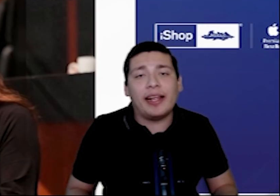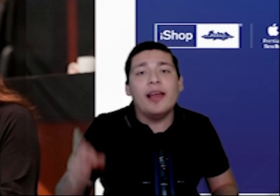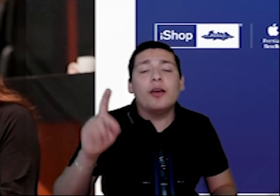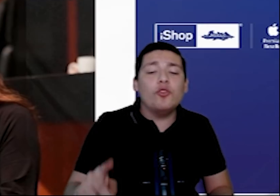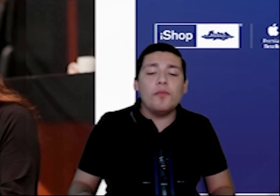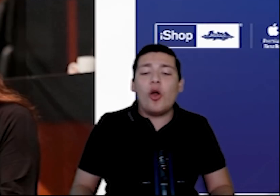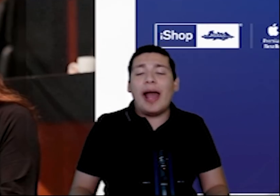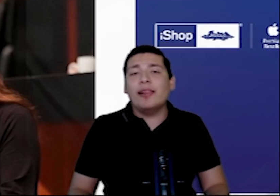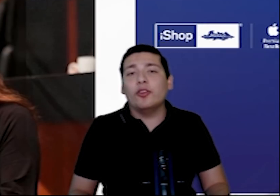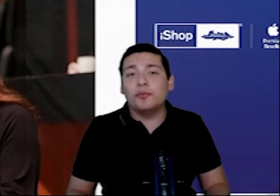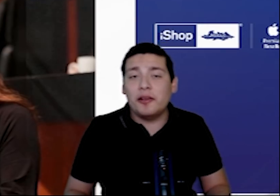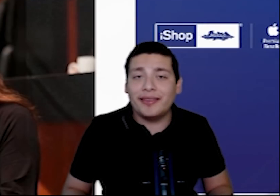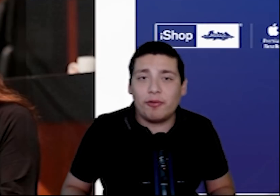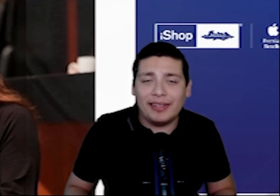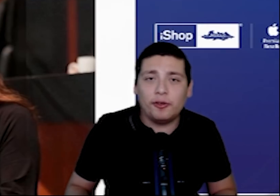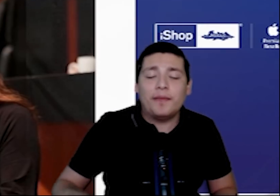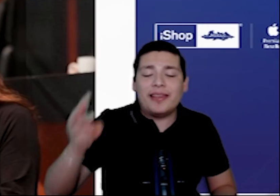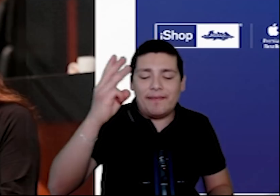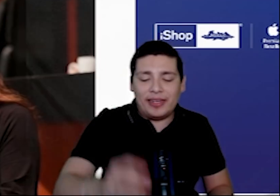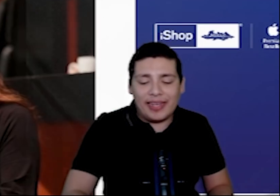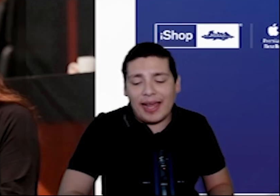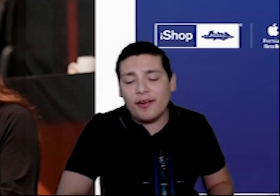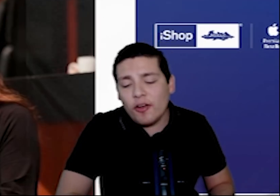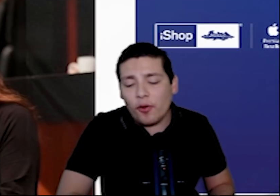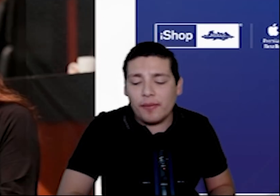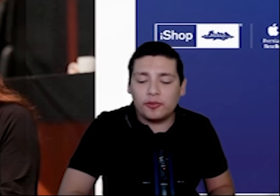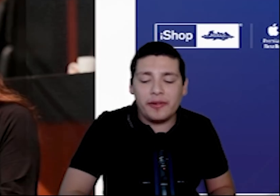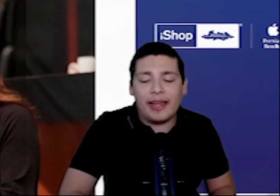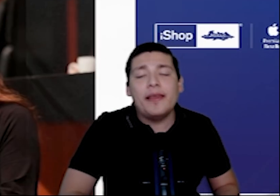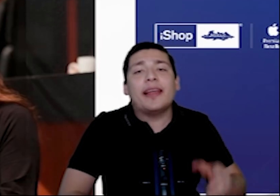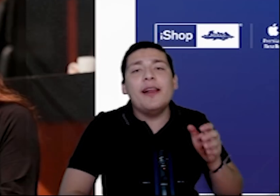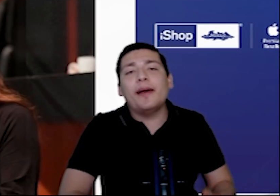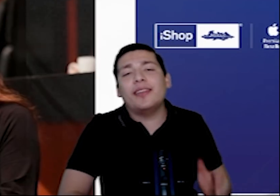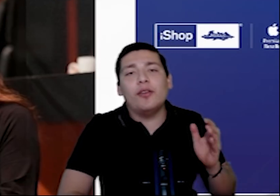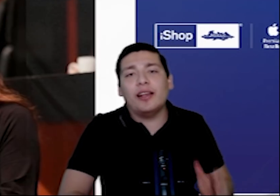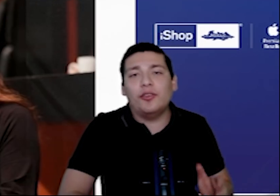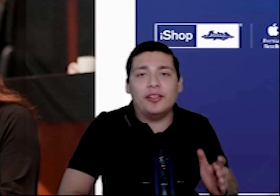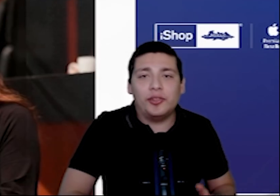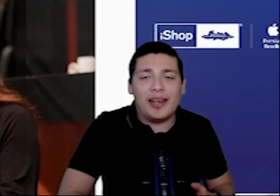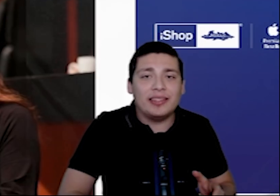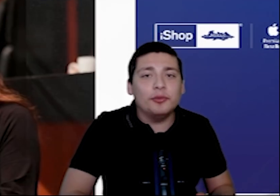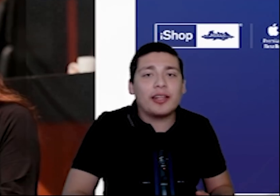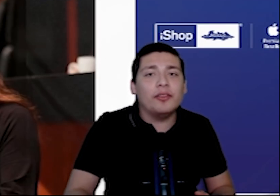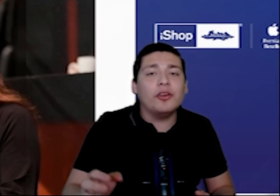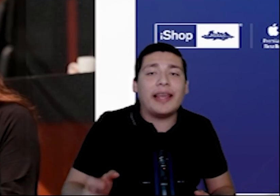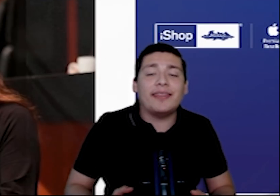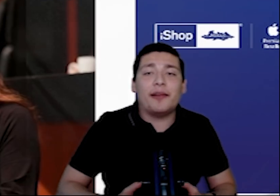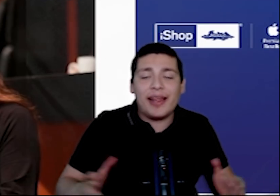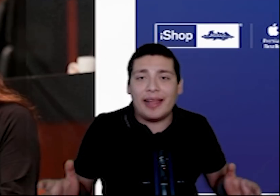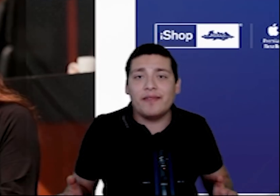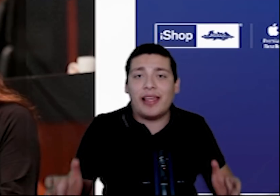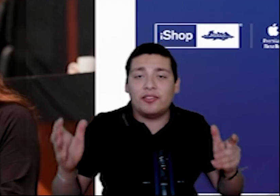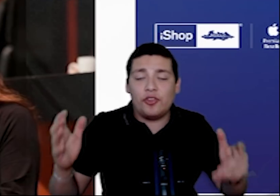república rumbo al 2024. Y en tercera no podemos olvidar que el partido Acción Nacional está buscando que